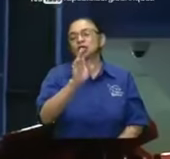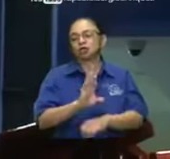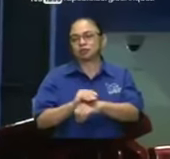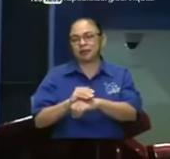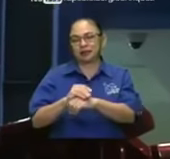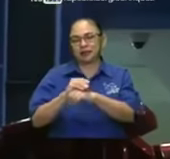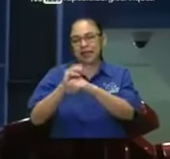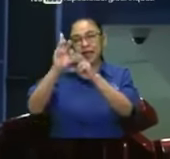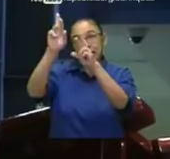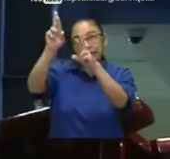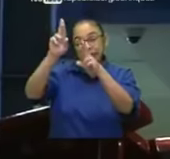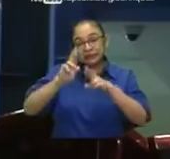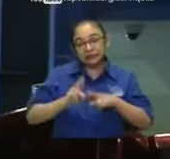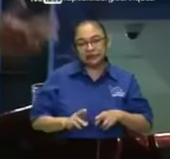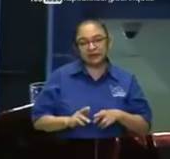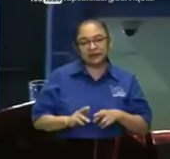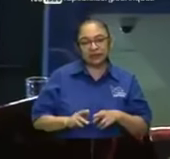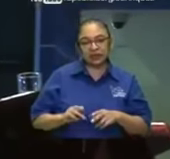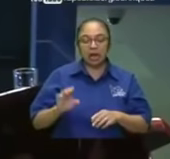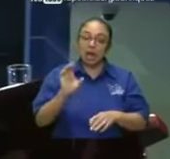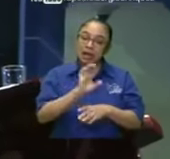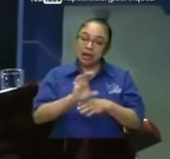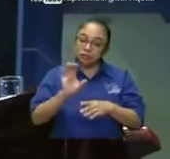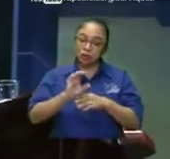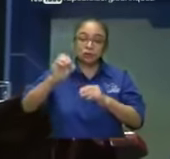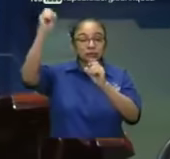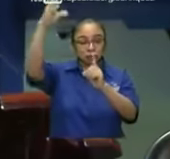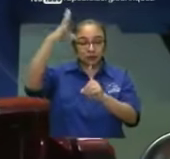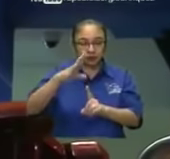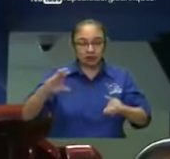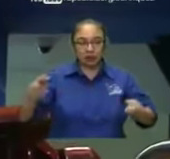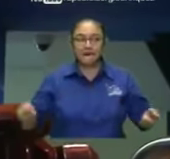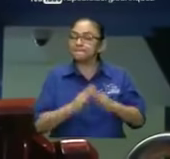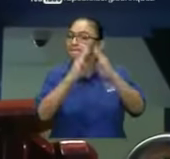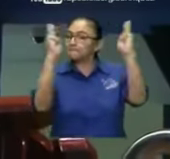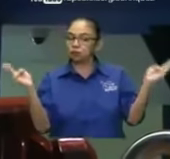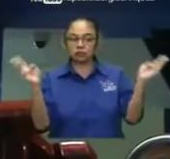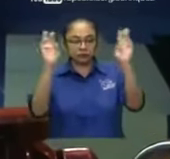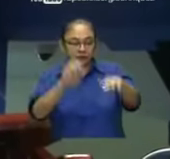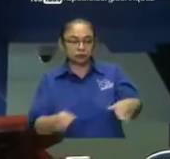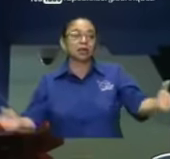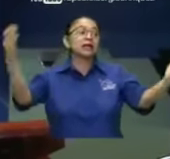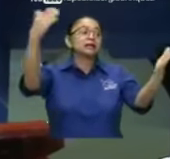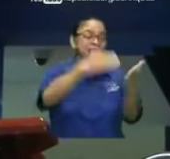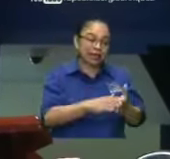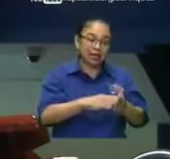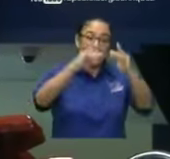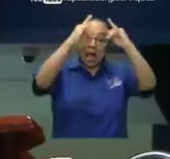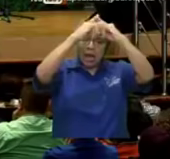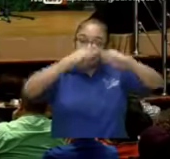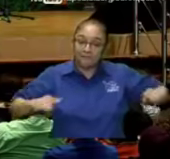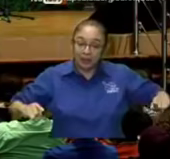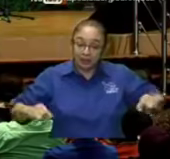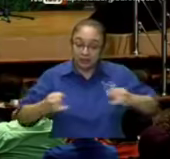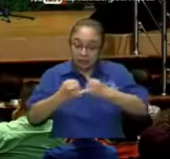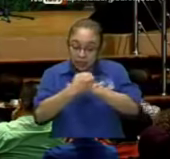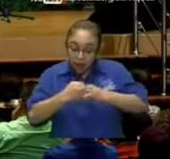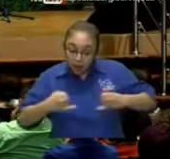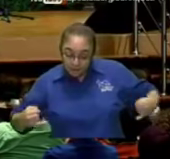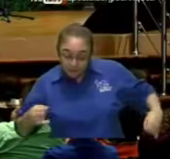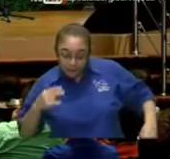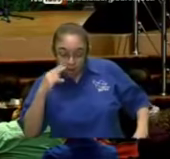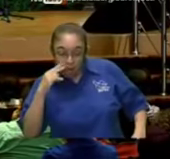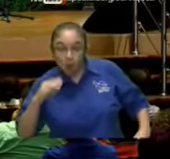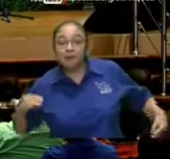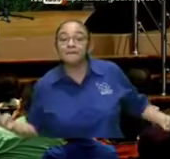son. Mire, ¿cuánta gente no va a campañas y obtienen un milagro? Y gritan y toda la